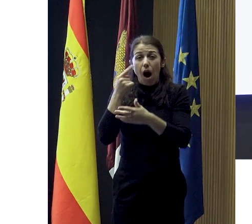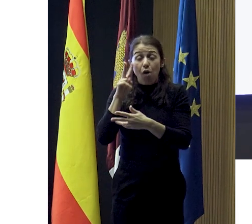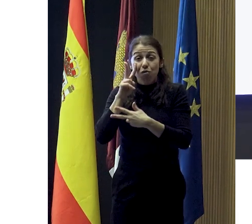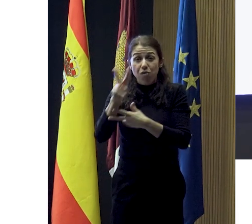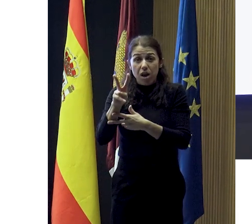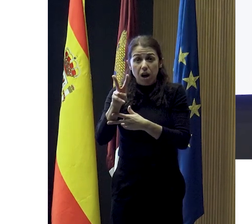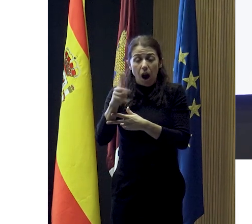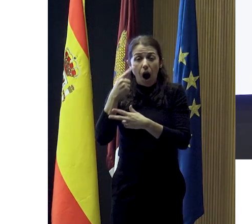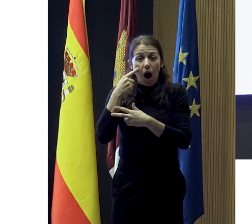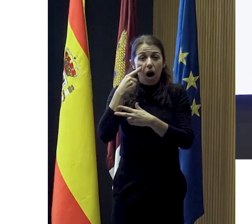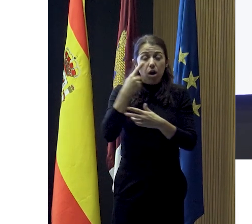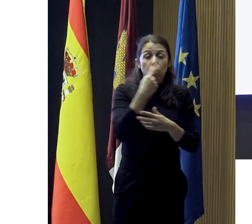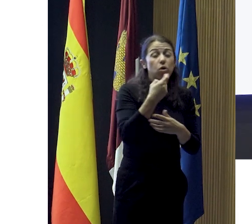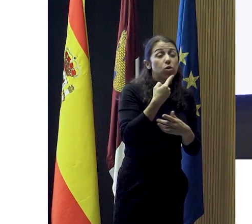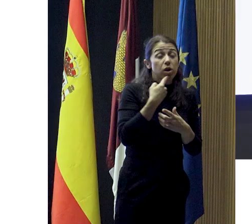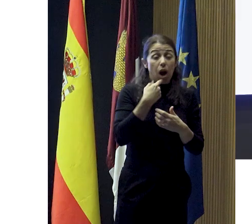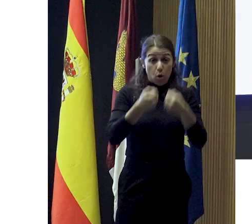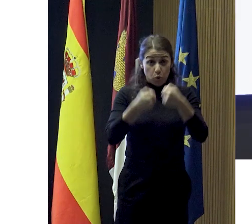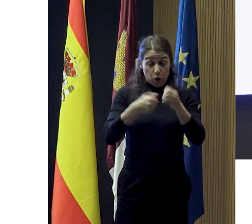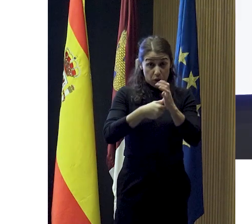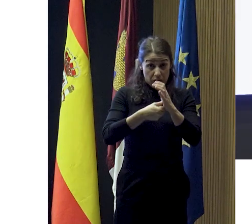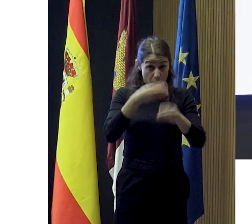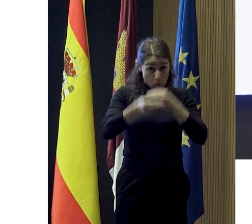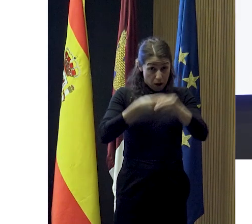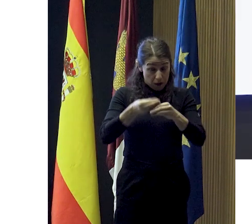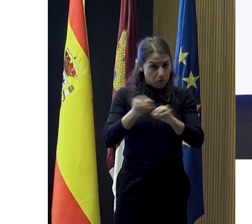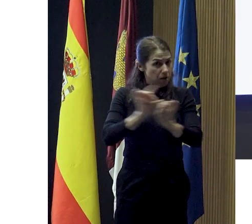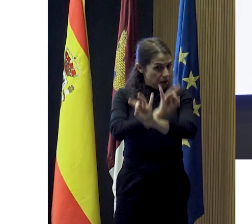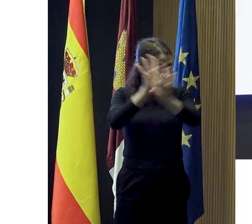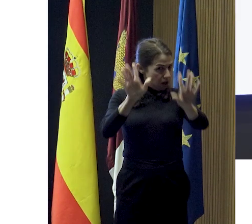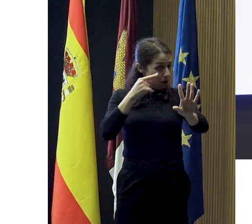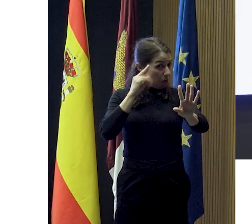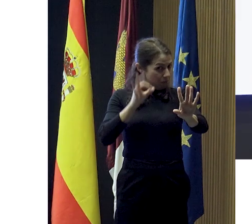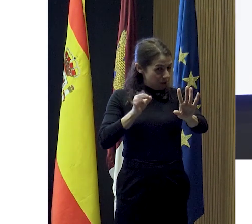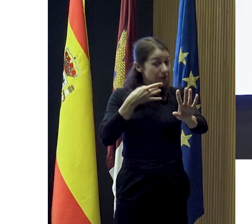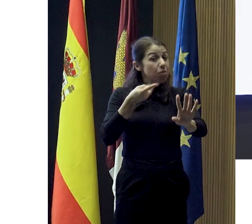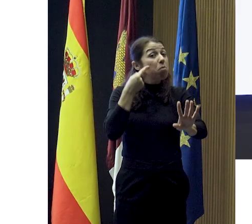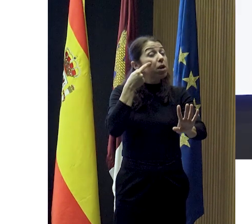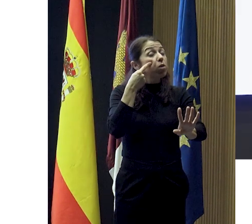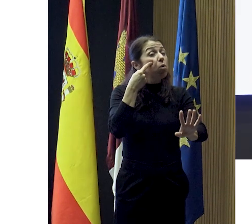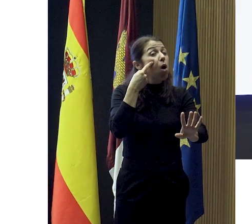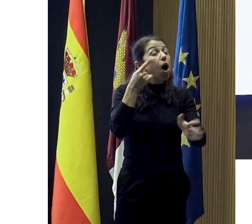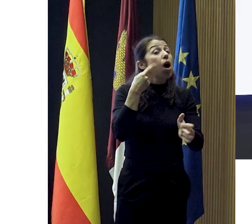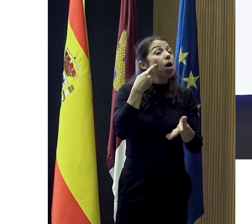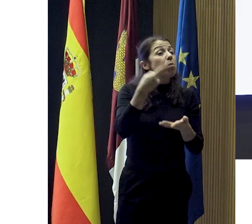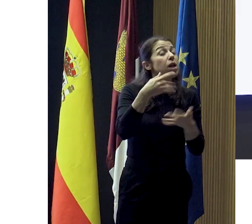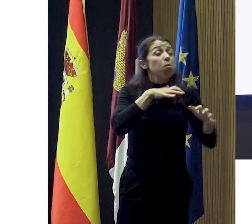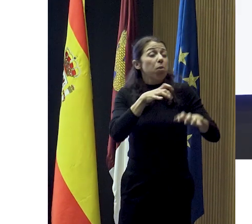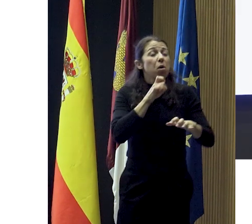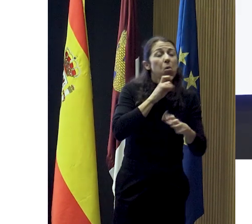al punto rojo. Esto el que se ha sacado el carnet de conducir o ha renovado el carnet de conducir lo tiene claro, ¿verdad? Mire usted a ver dónde está y cómo se